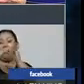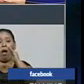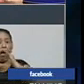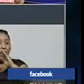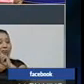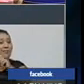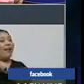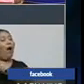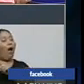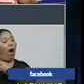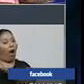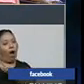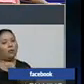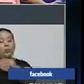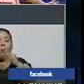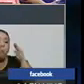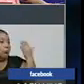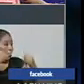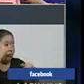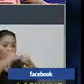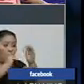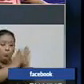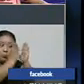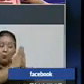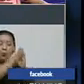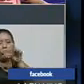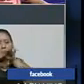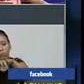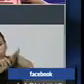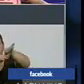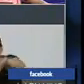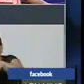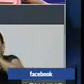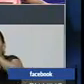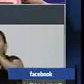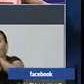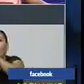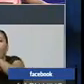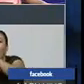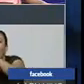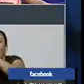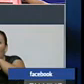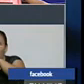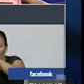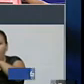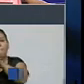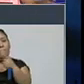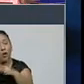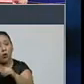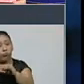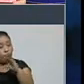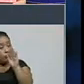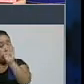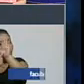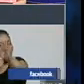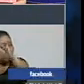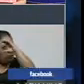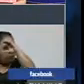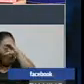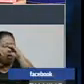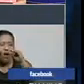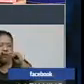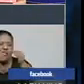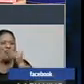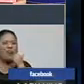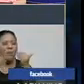fueron sorprendidos por el incremento del caudal del río El Arenal. Pero les hemos preparado un informe en el que le vamos a detallar